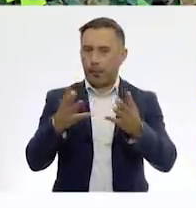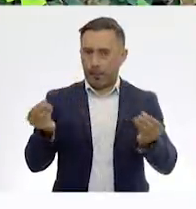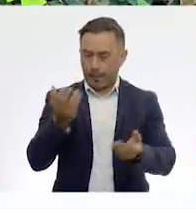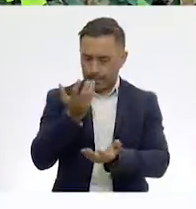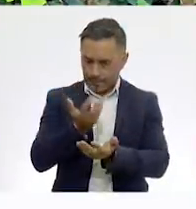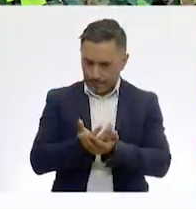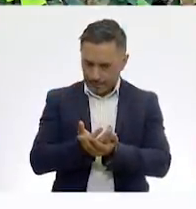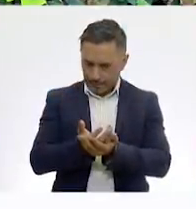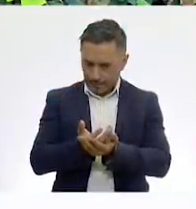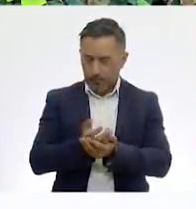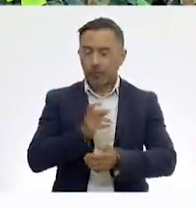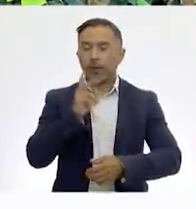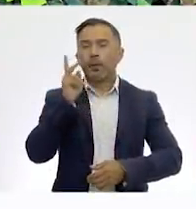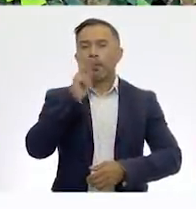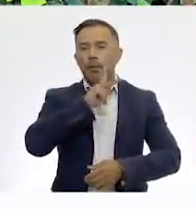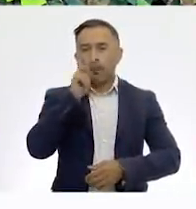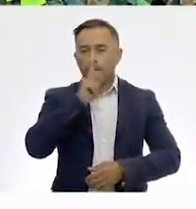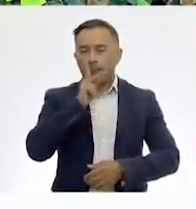Respiramos.